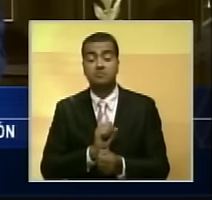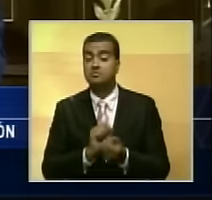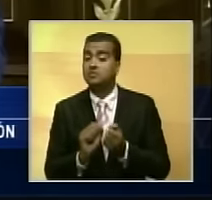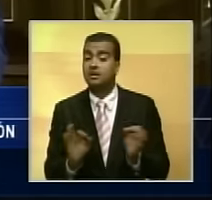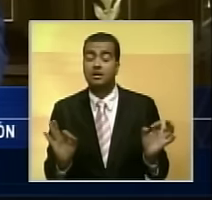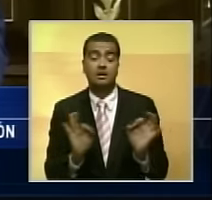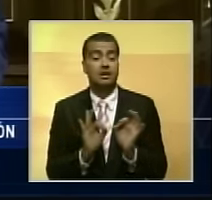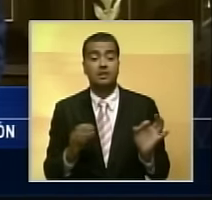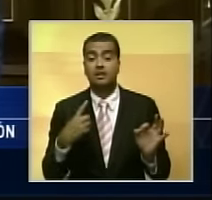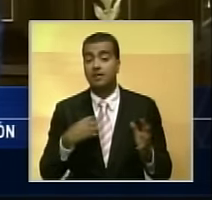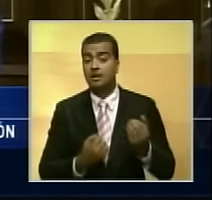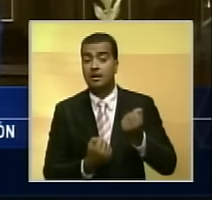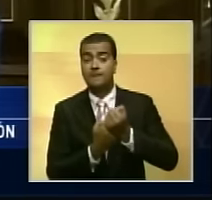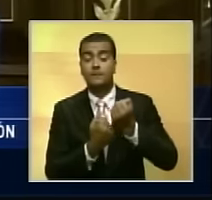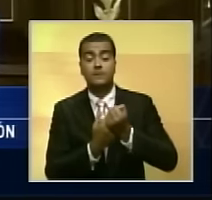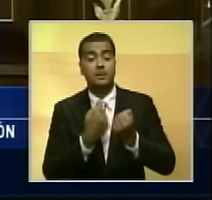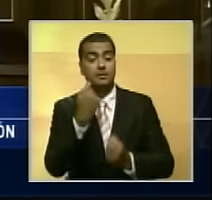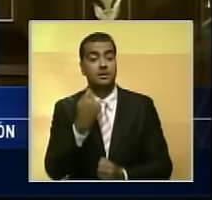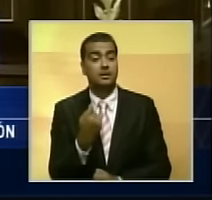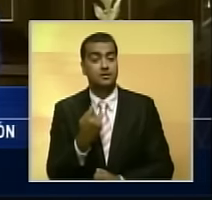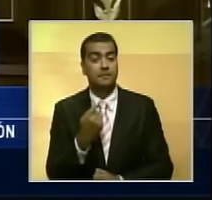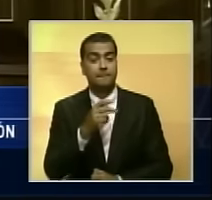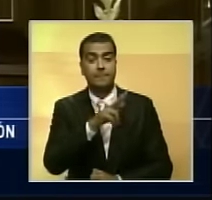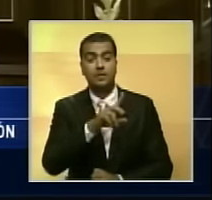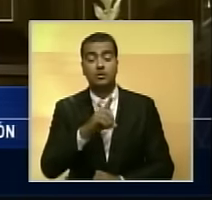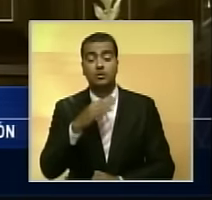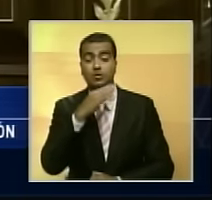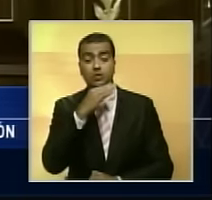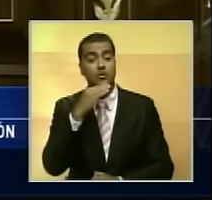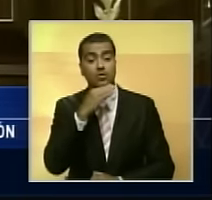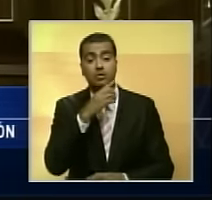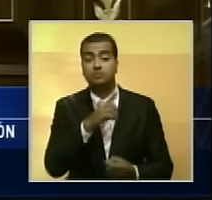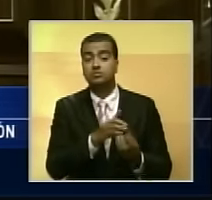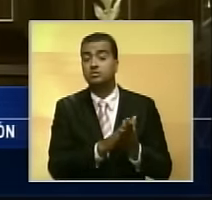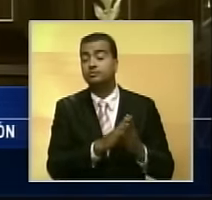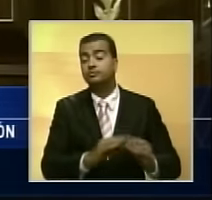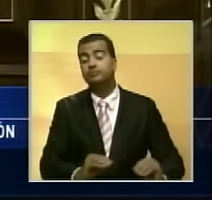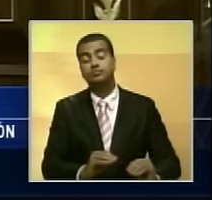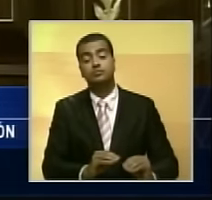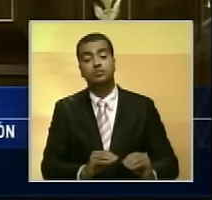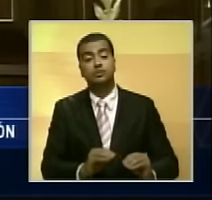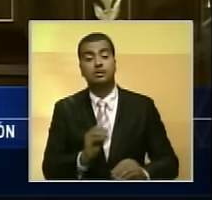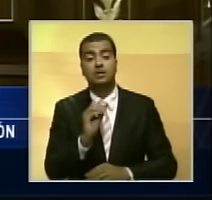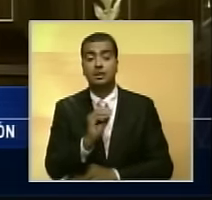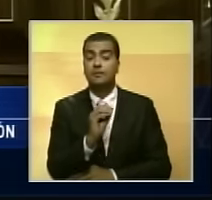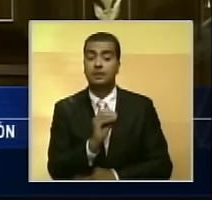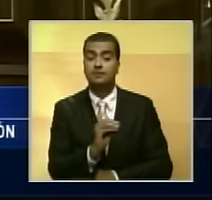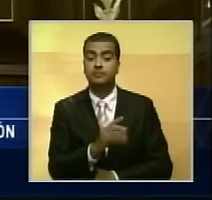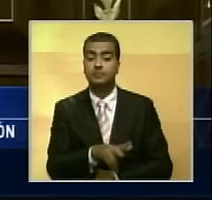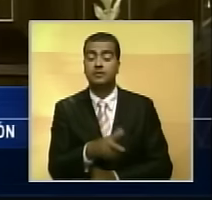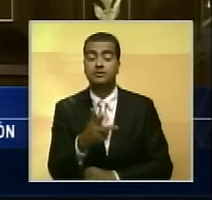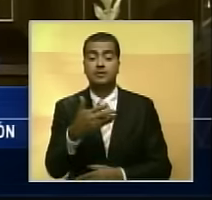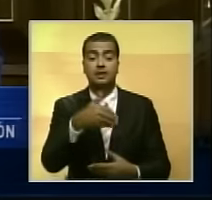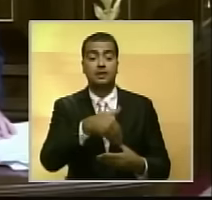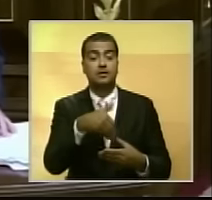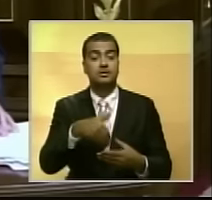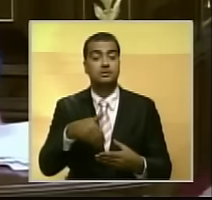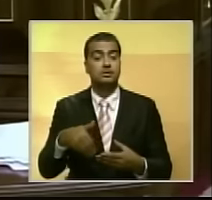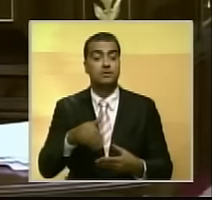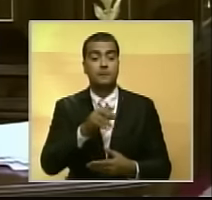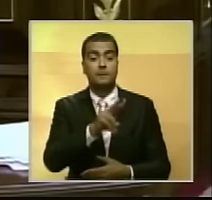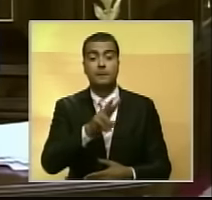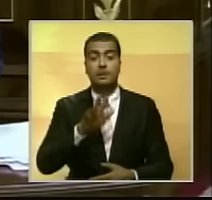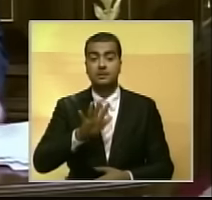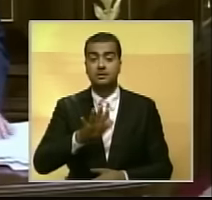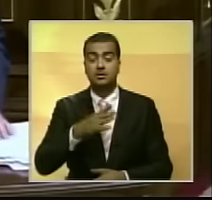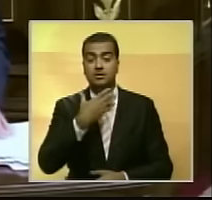consiga suficiente apoyo parlamentario, el 31 de octubre se disolverían las Cortes y se convocarán a terceras elecciones el próximo